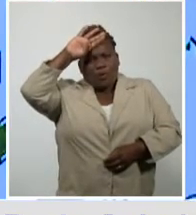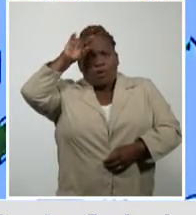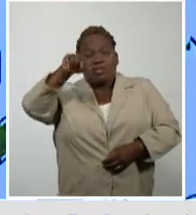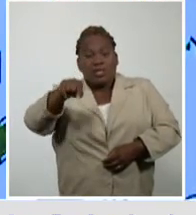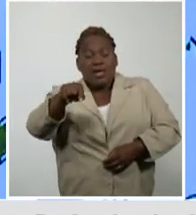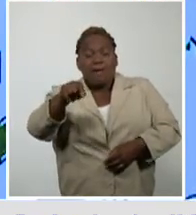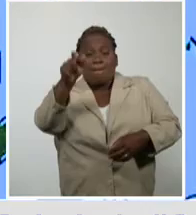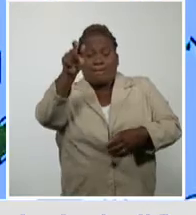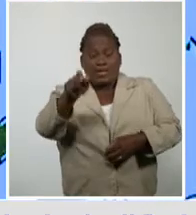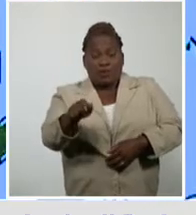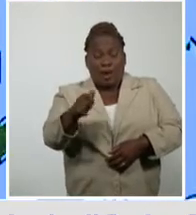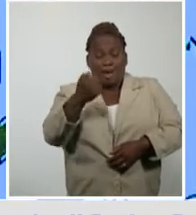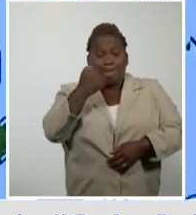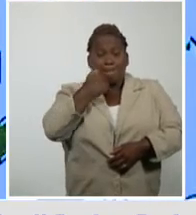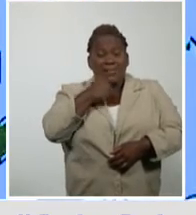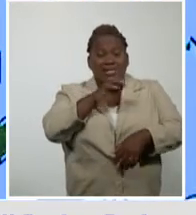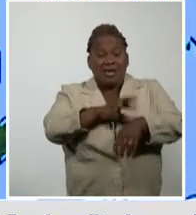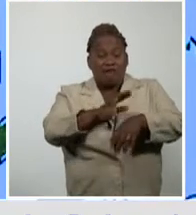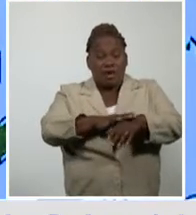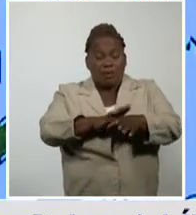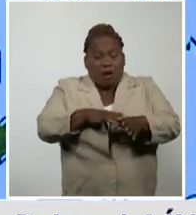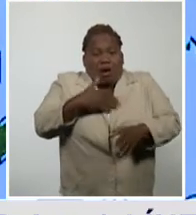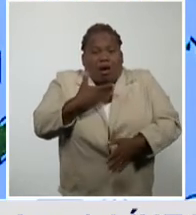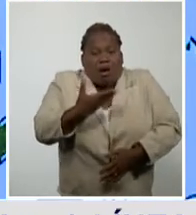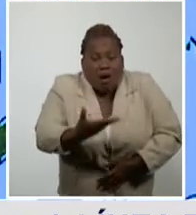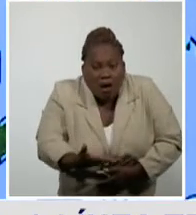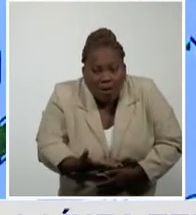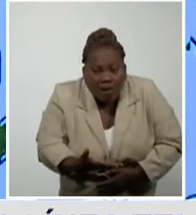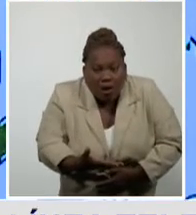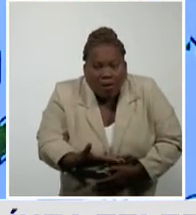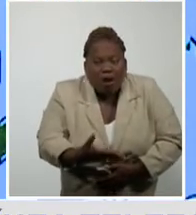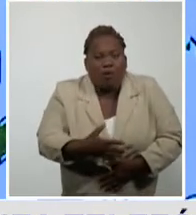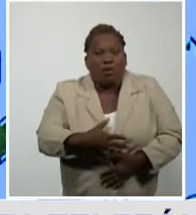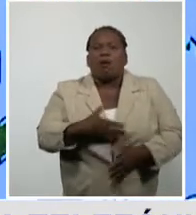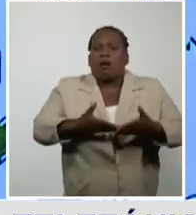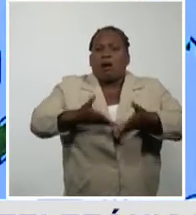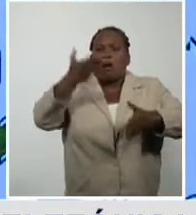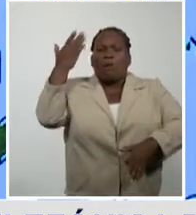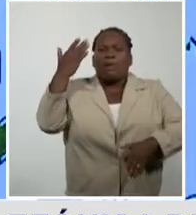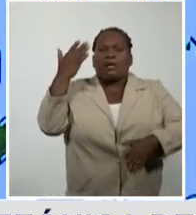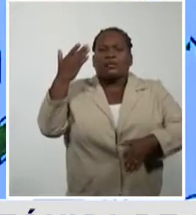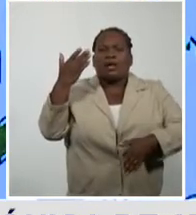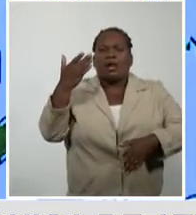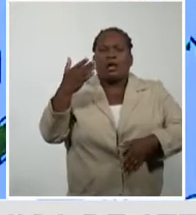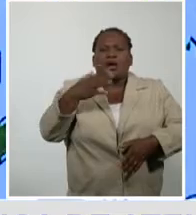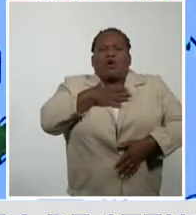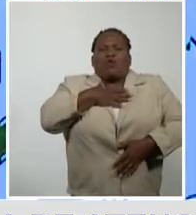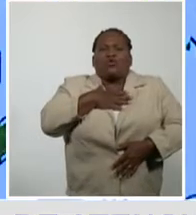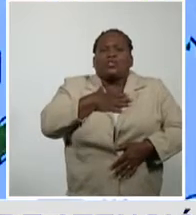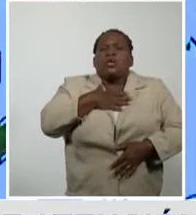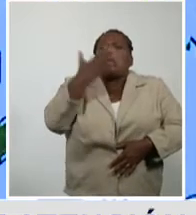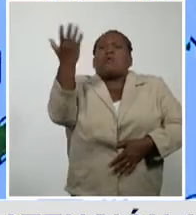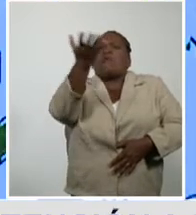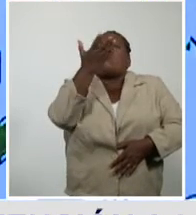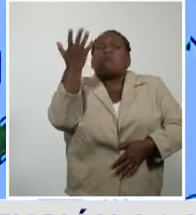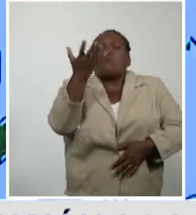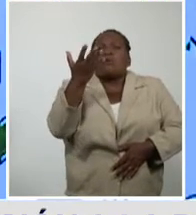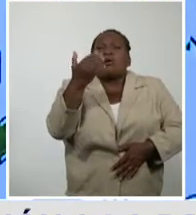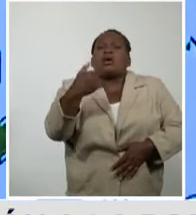con coronavirus boca abajo, en la posición prono, aumenta la cantidad de oxígeno que les llega a los